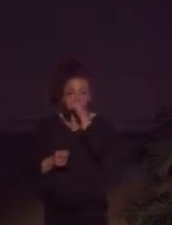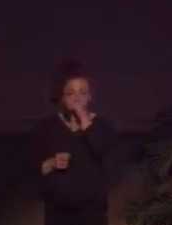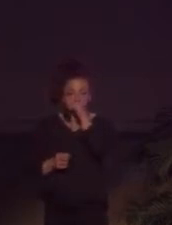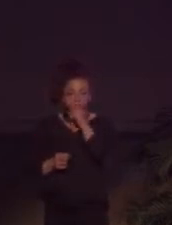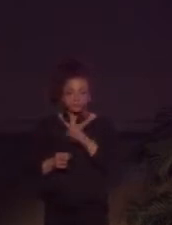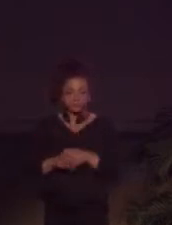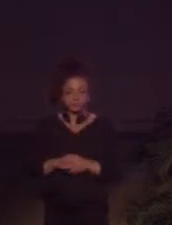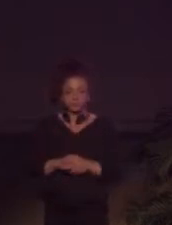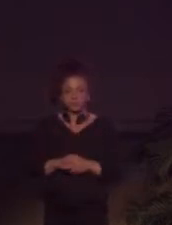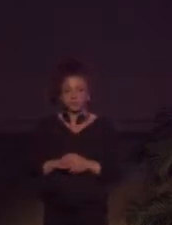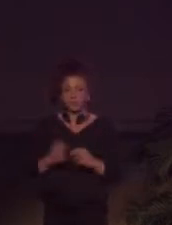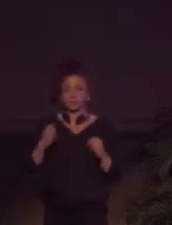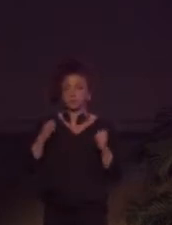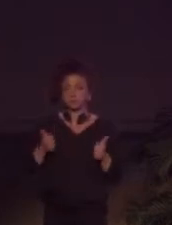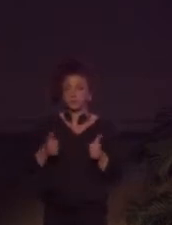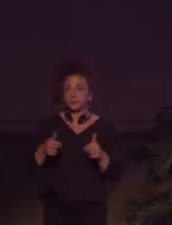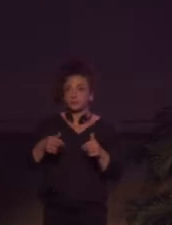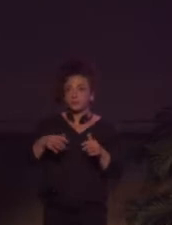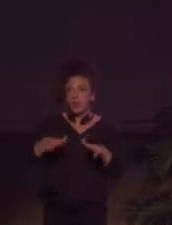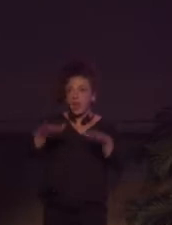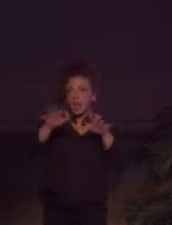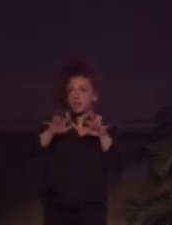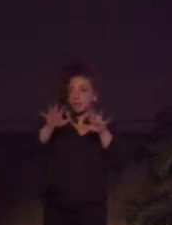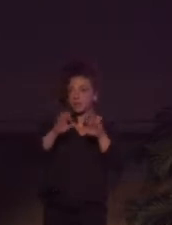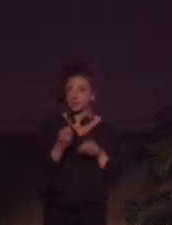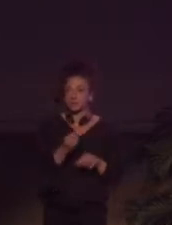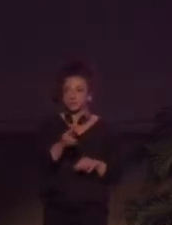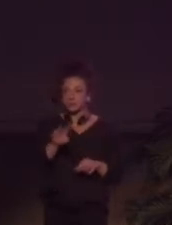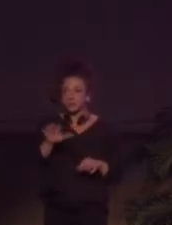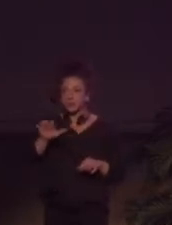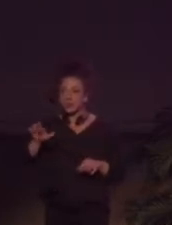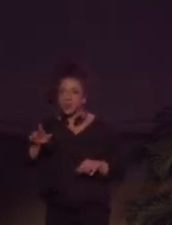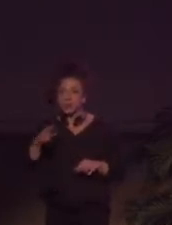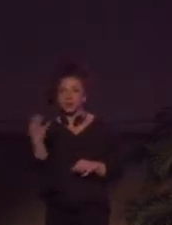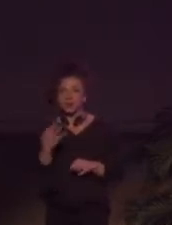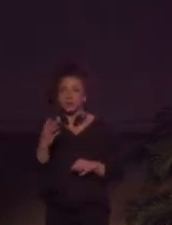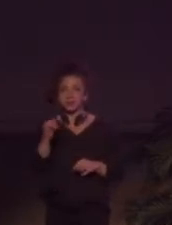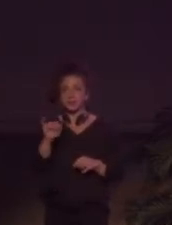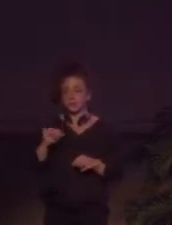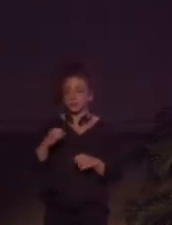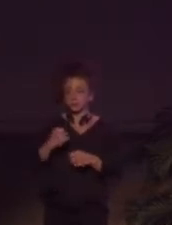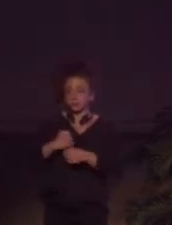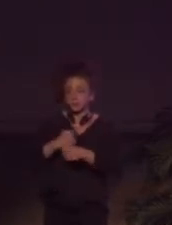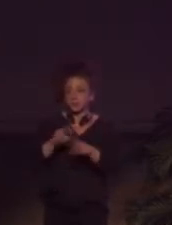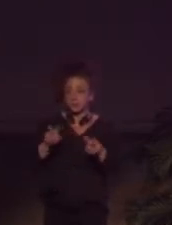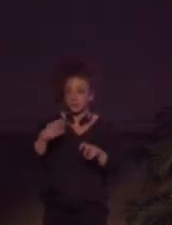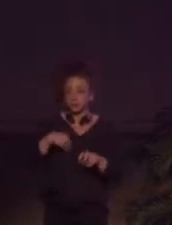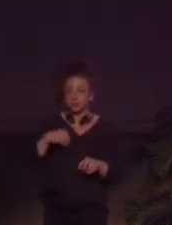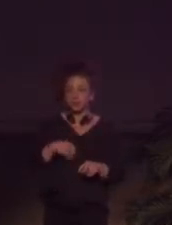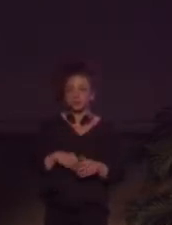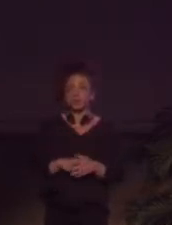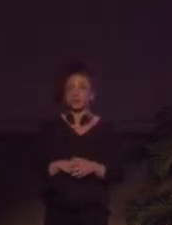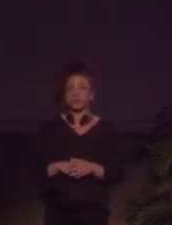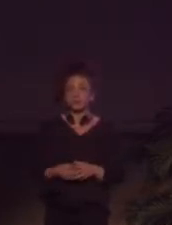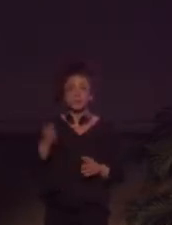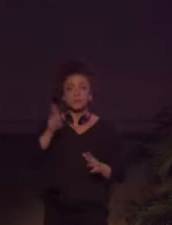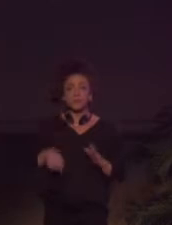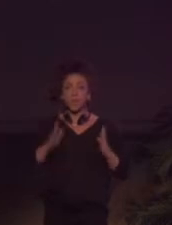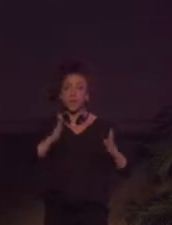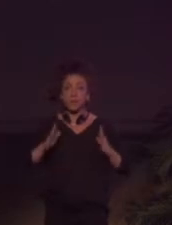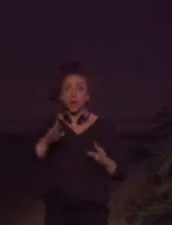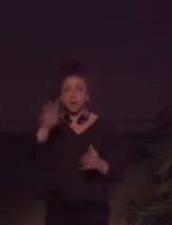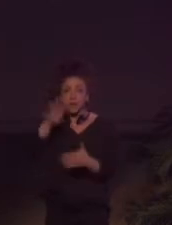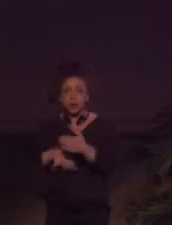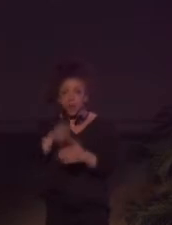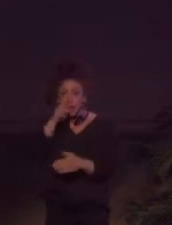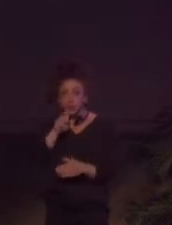poco a saber qué era lo queer y a trabajar lo queer. Vale, esto a nivel institucional sucedía esto. ¿Qué más sucedió a nivel institucional en aquella Barcelona del